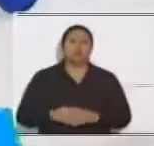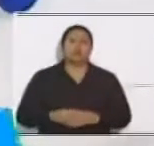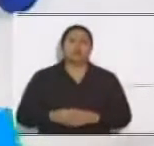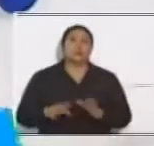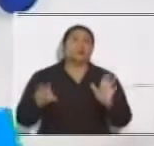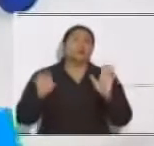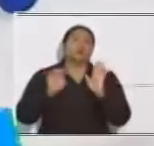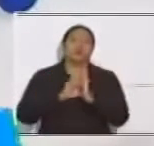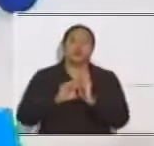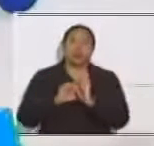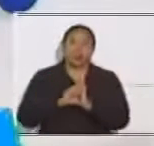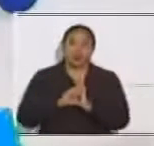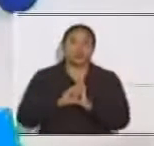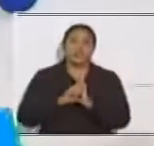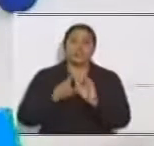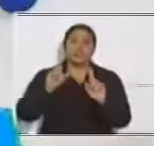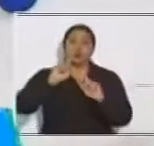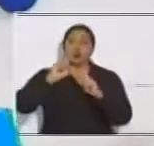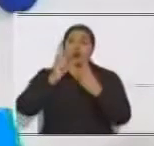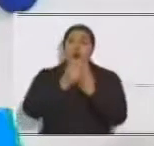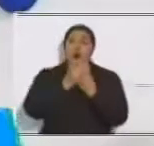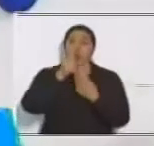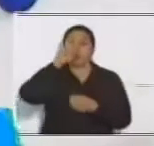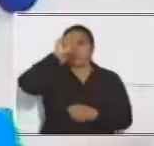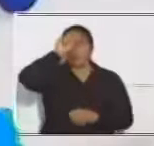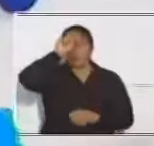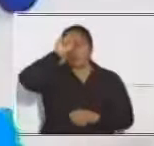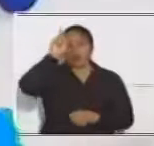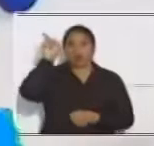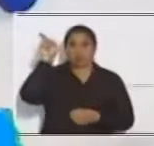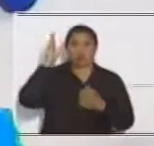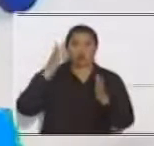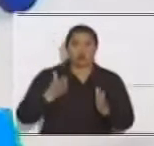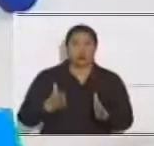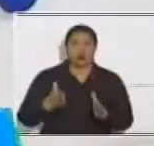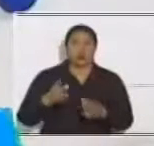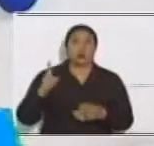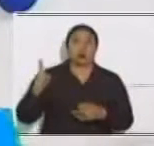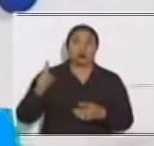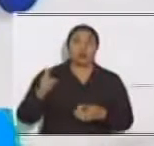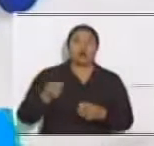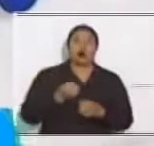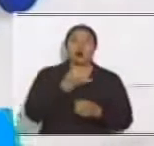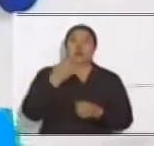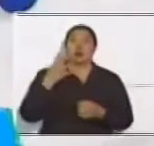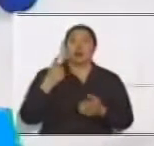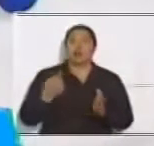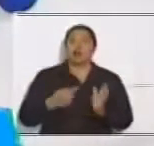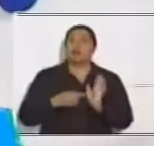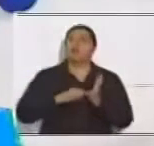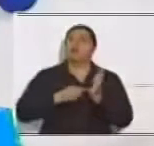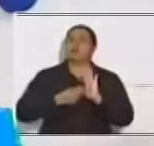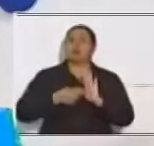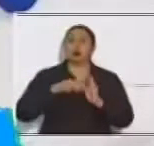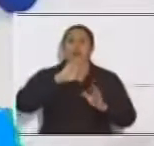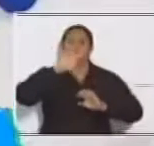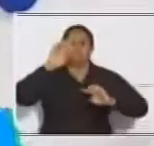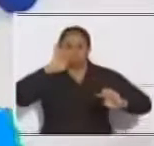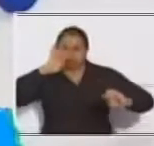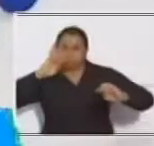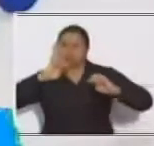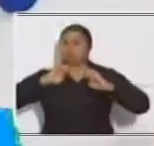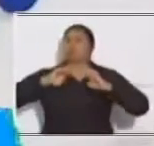Por ejemplo, en la cultura egipcia era el símbolo de la perfección, ¿sí? El número 3.